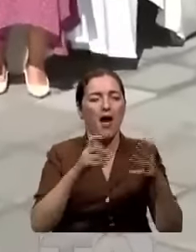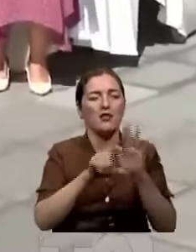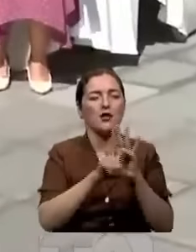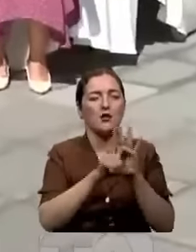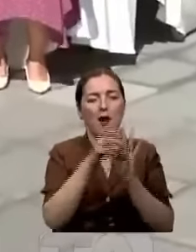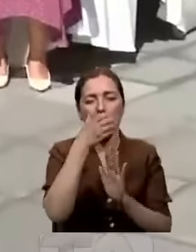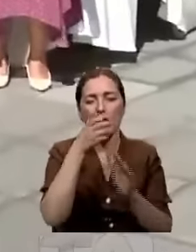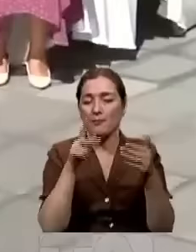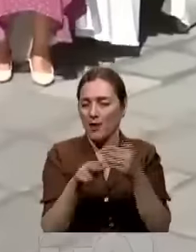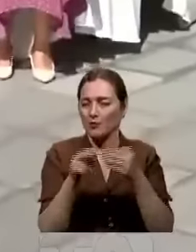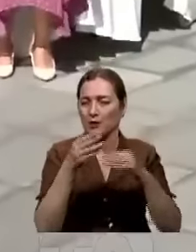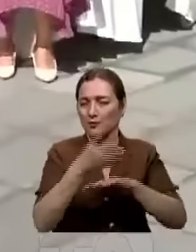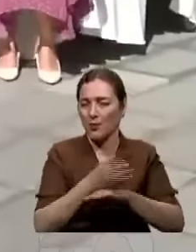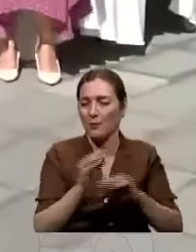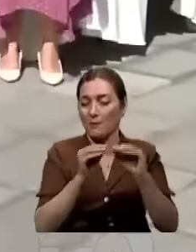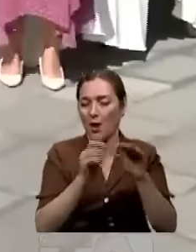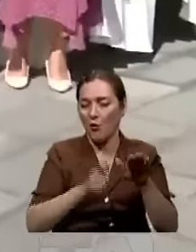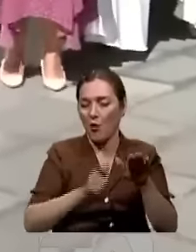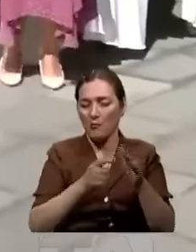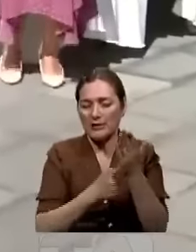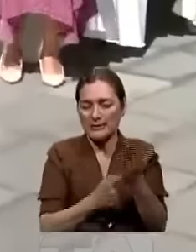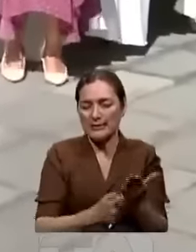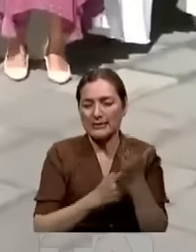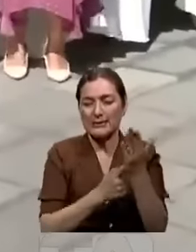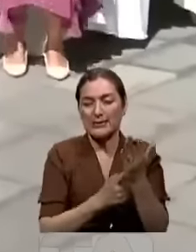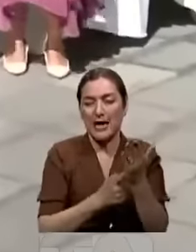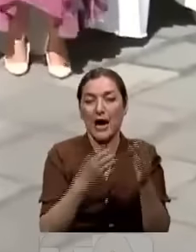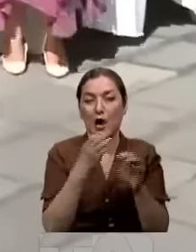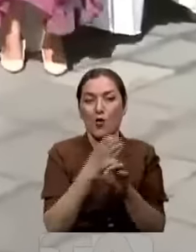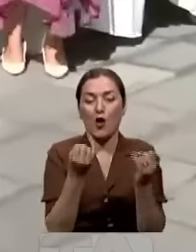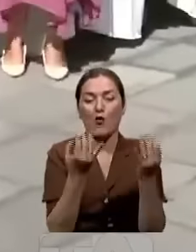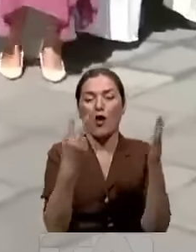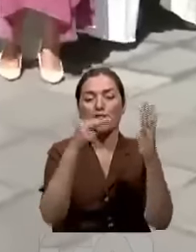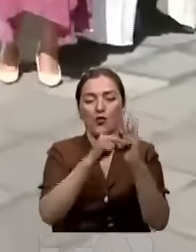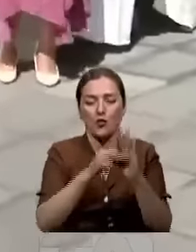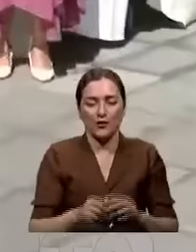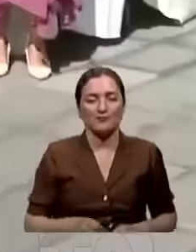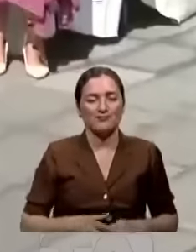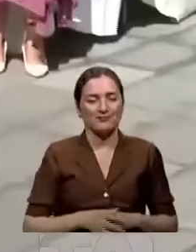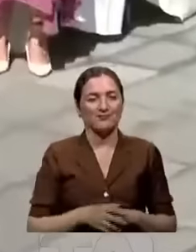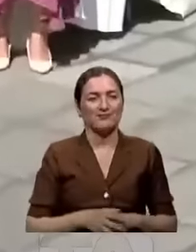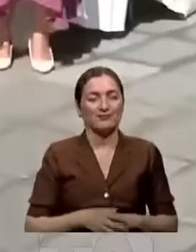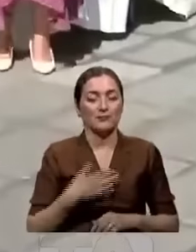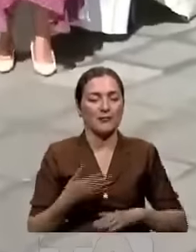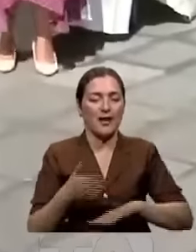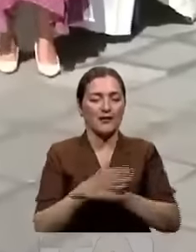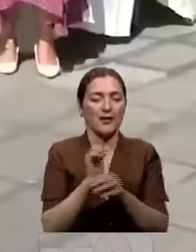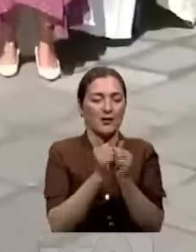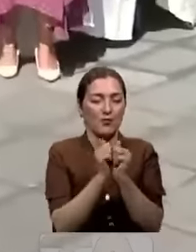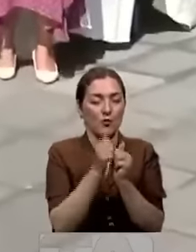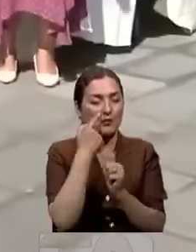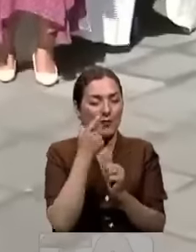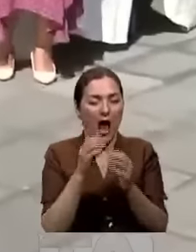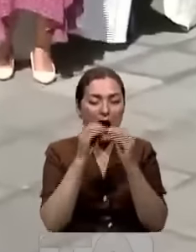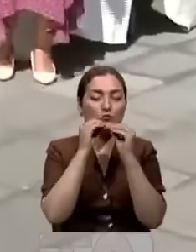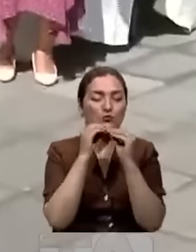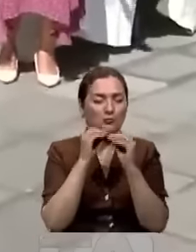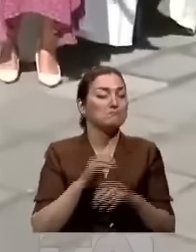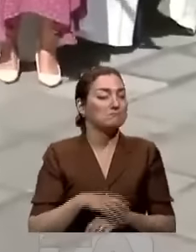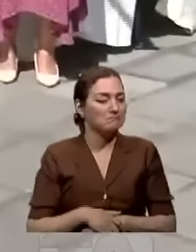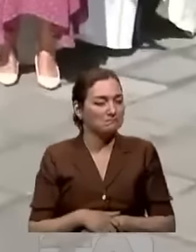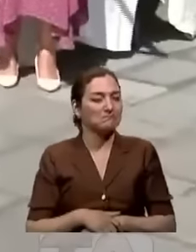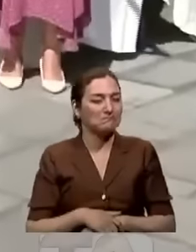a hacer una pausita. Los jurados empiezan a hacer los números y ustedes en casa también. Yo, antes de deportes, voy a probar ese relleno